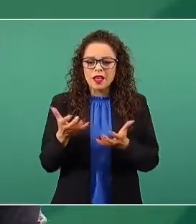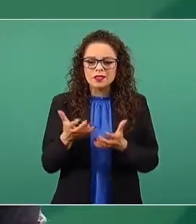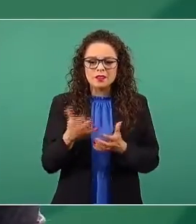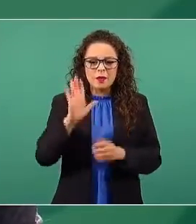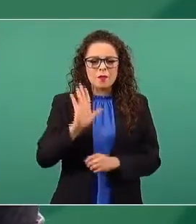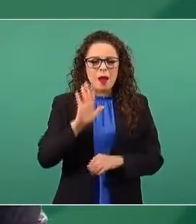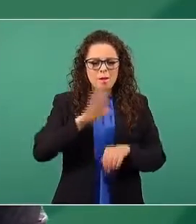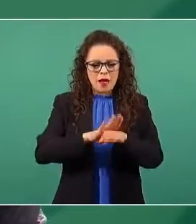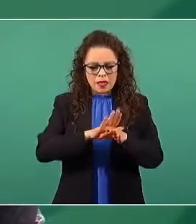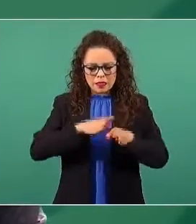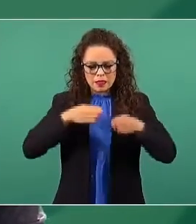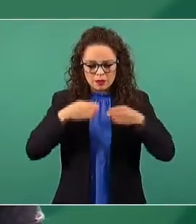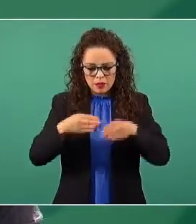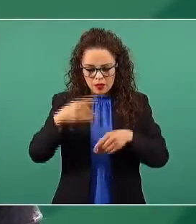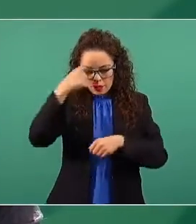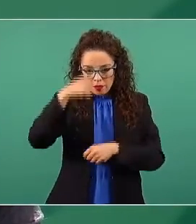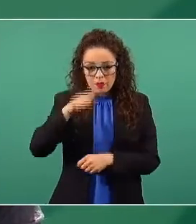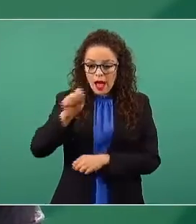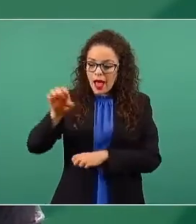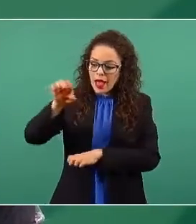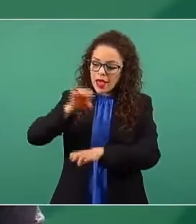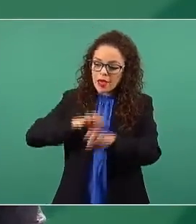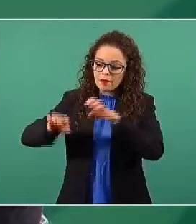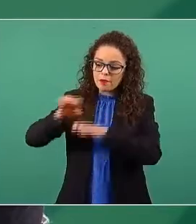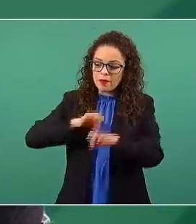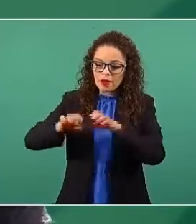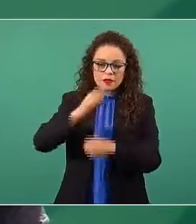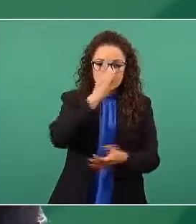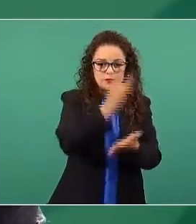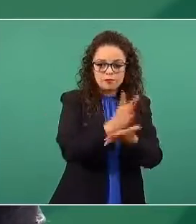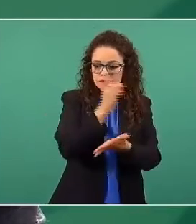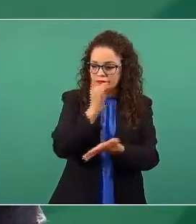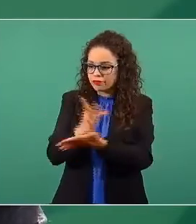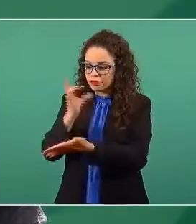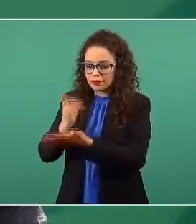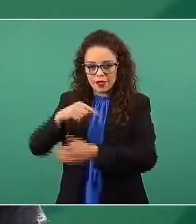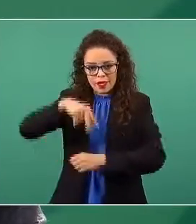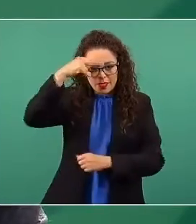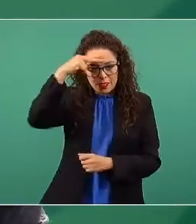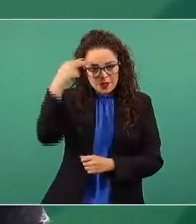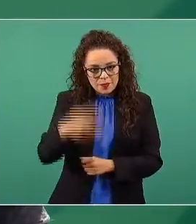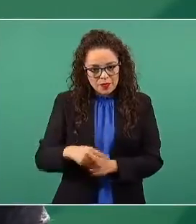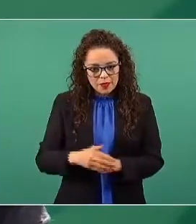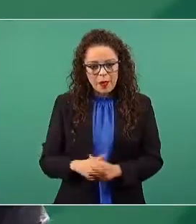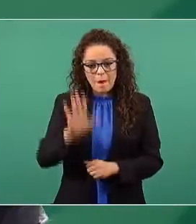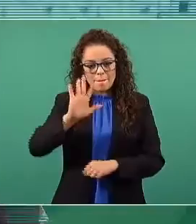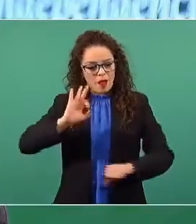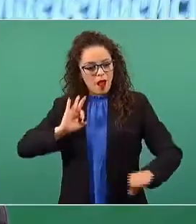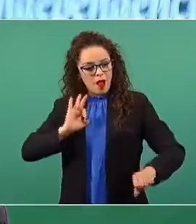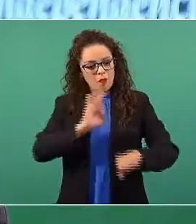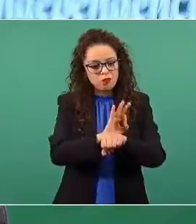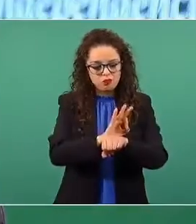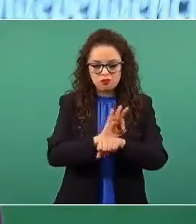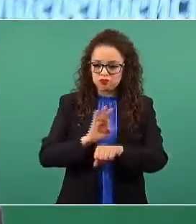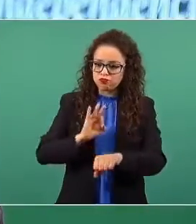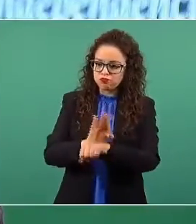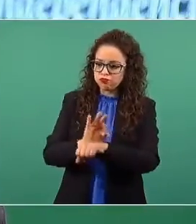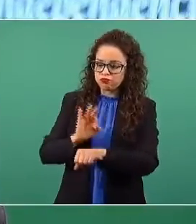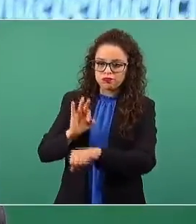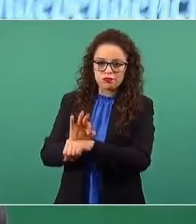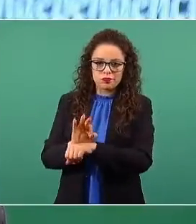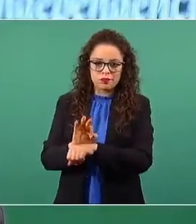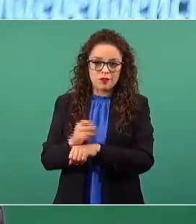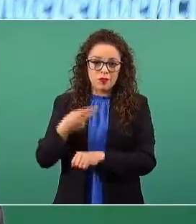específica para ciertas corporaciones farmacéuticas mexicanas, en una suerte de proteccionismo no